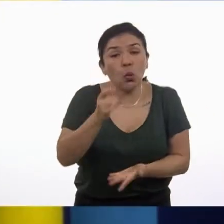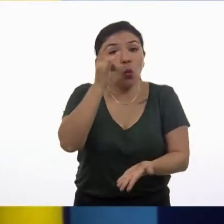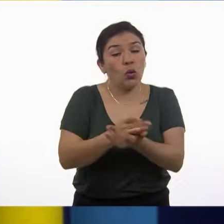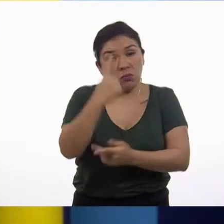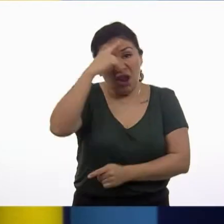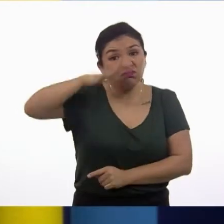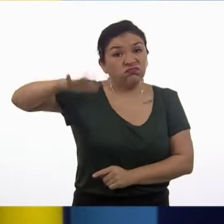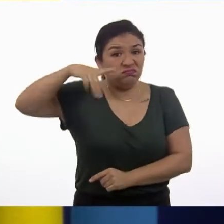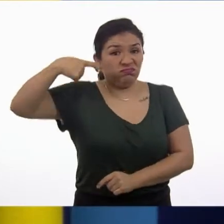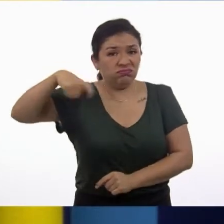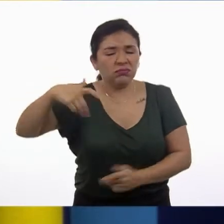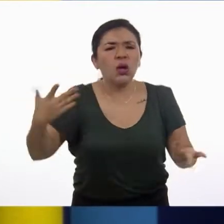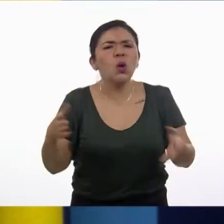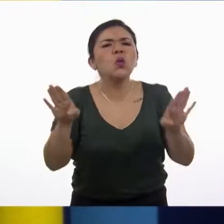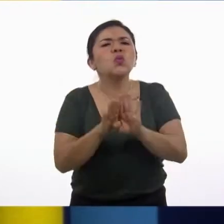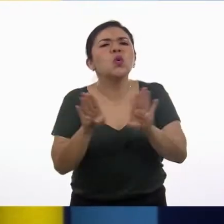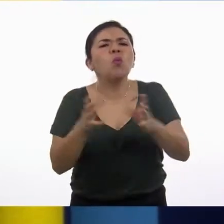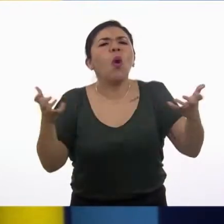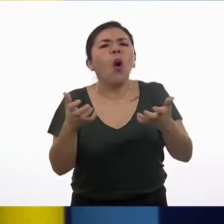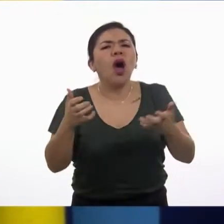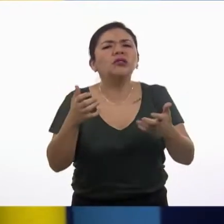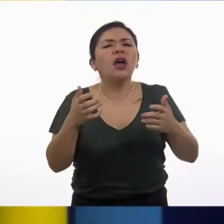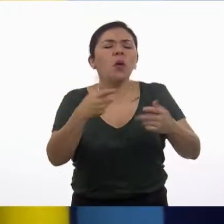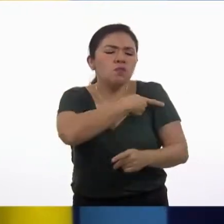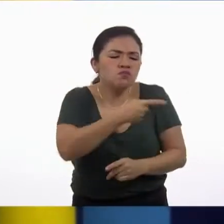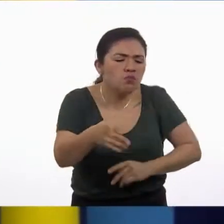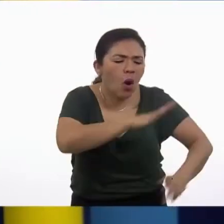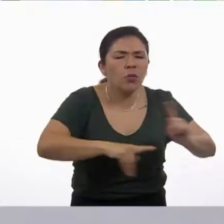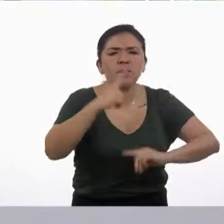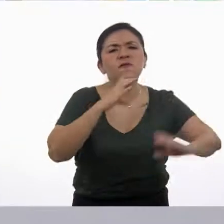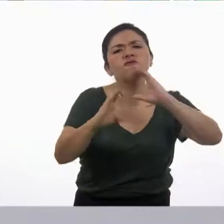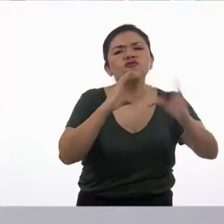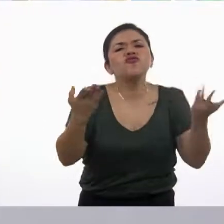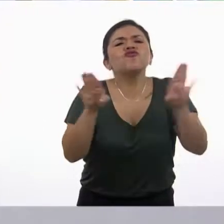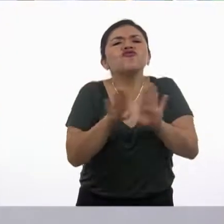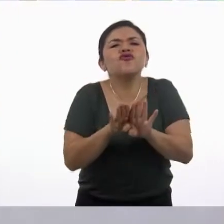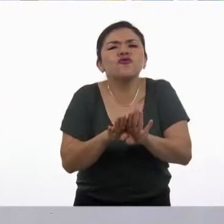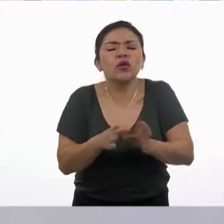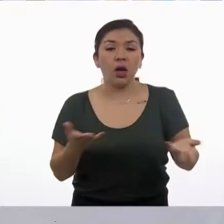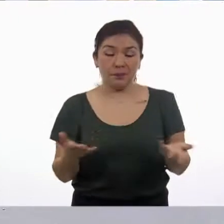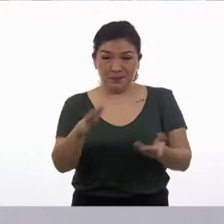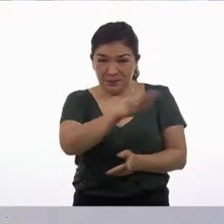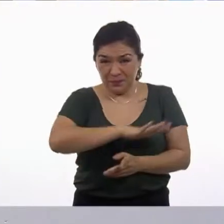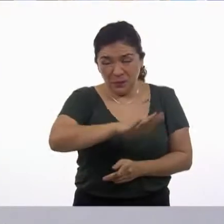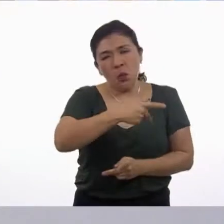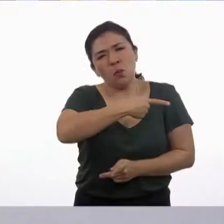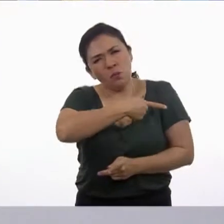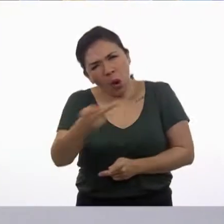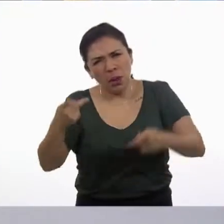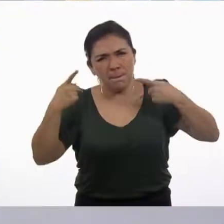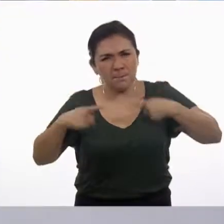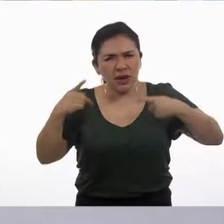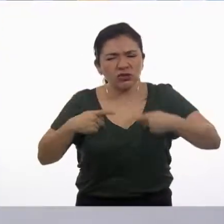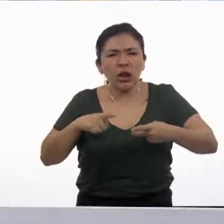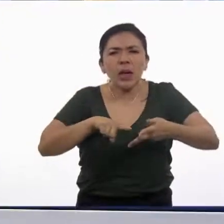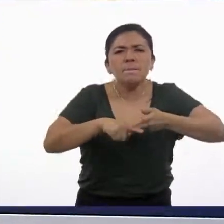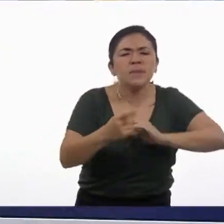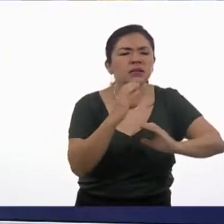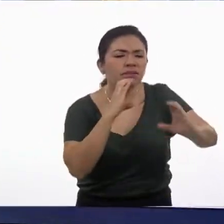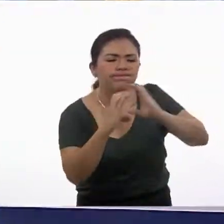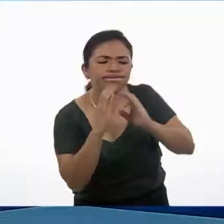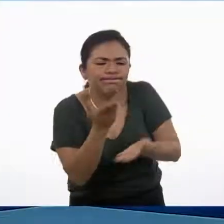la nobleza, ¿cómo la hacían los de la clase baja para comunicarse? Los de la clase popular empezaron a